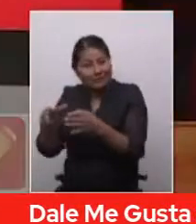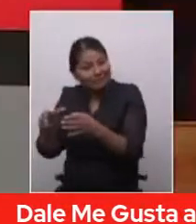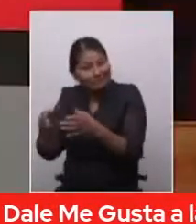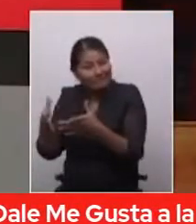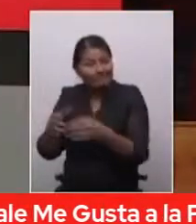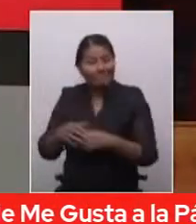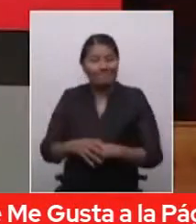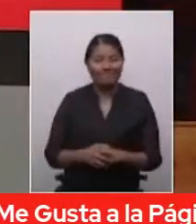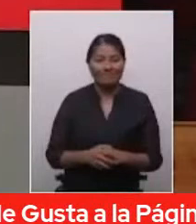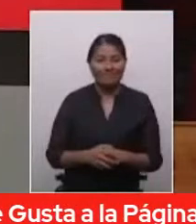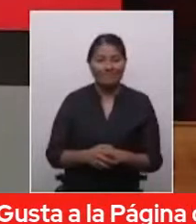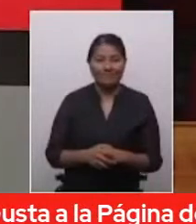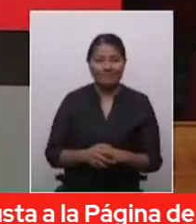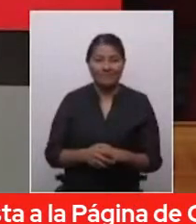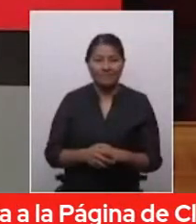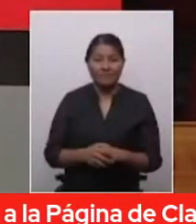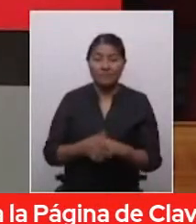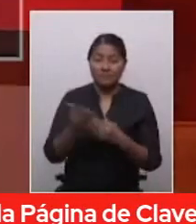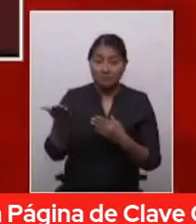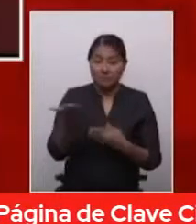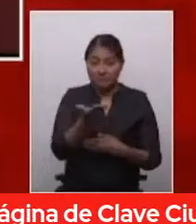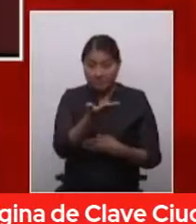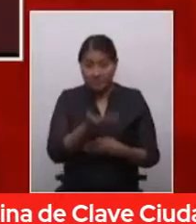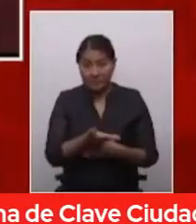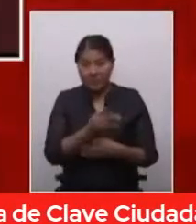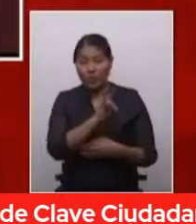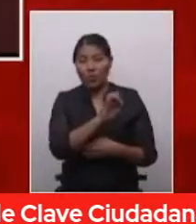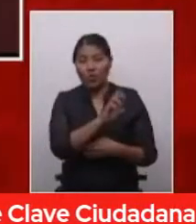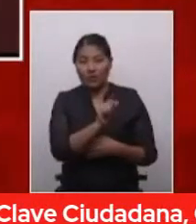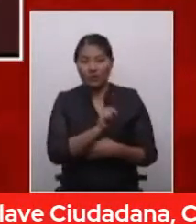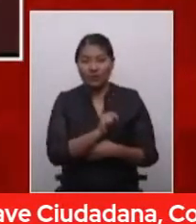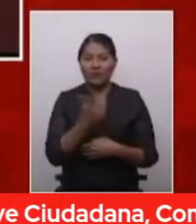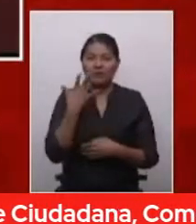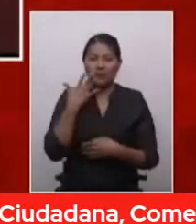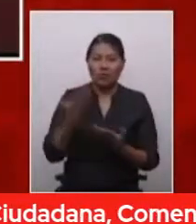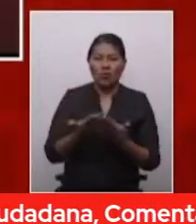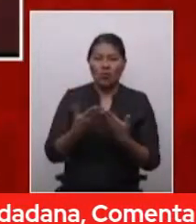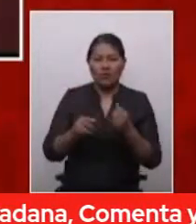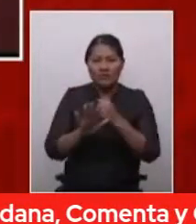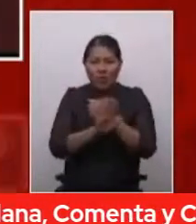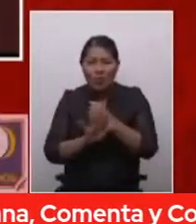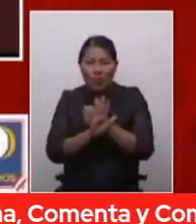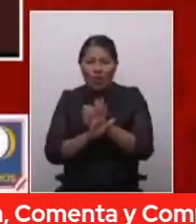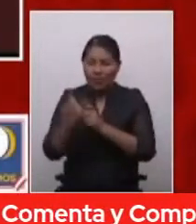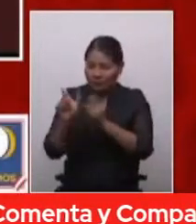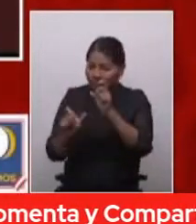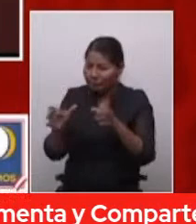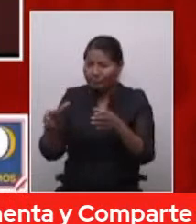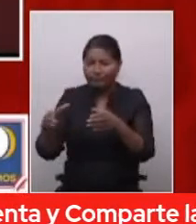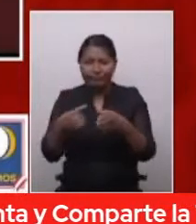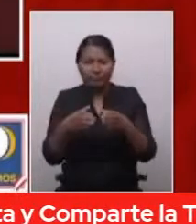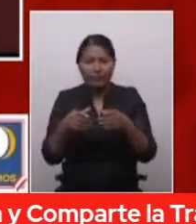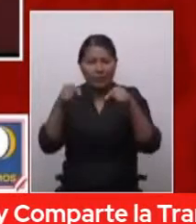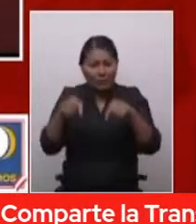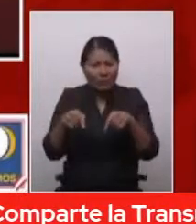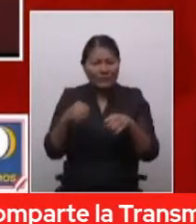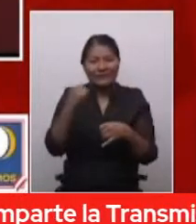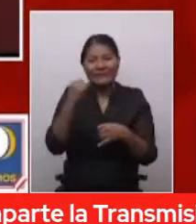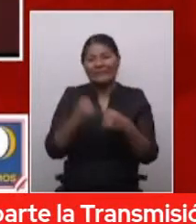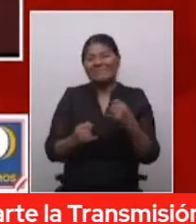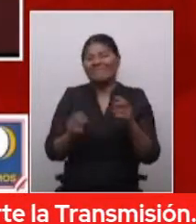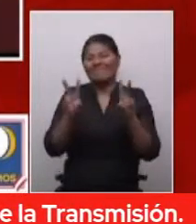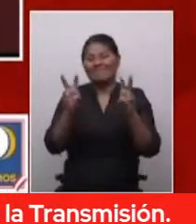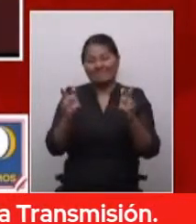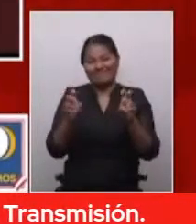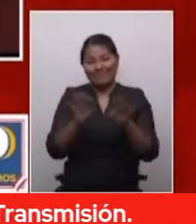bien. Candidato Resti, sobre el tema. Sin seguridad ciudadana no hay nada. Por eso, para terminar con este tema, quiero decir